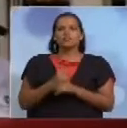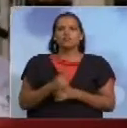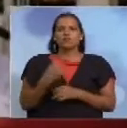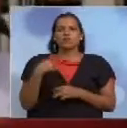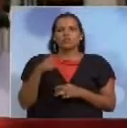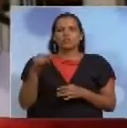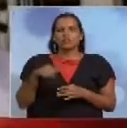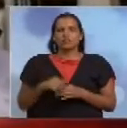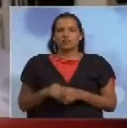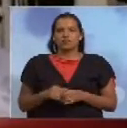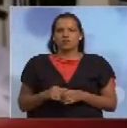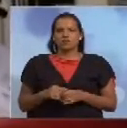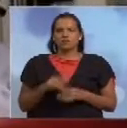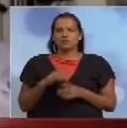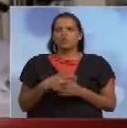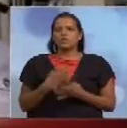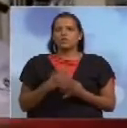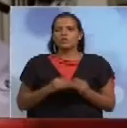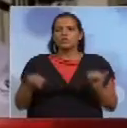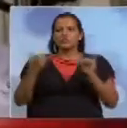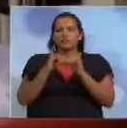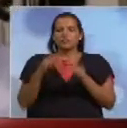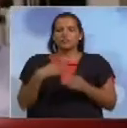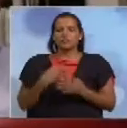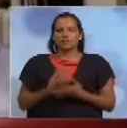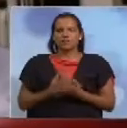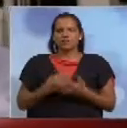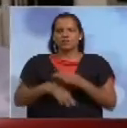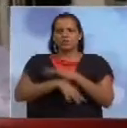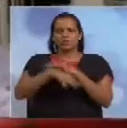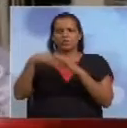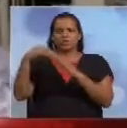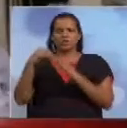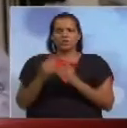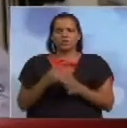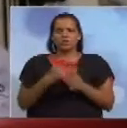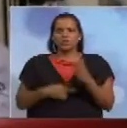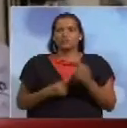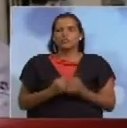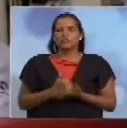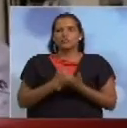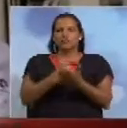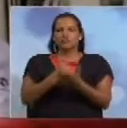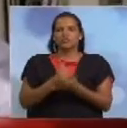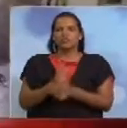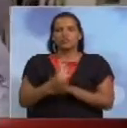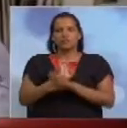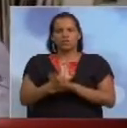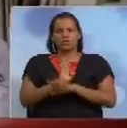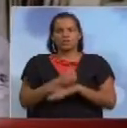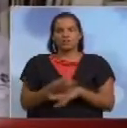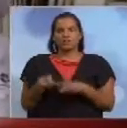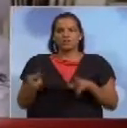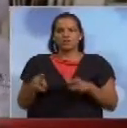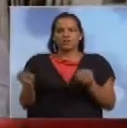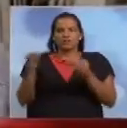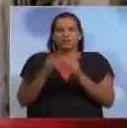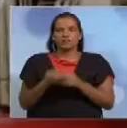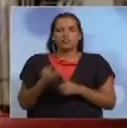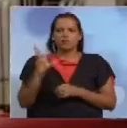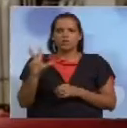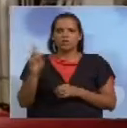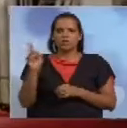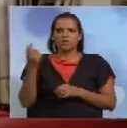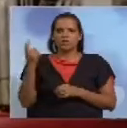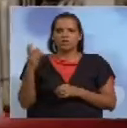se van a poder surtir de los elementos principales que son los combustibles, que genera el beneficio del Estado ecuatoriano, adicionales